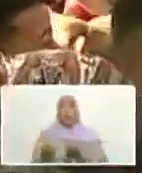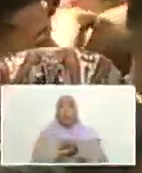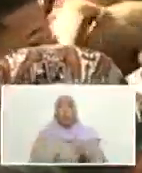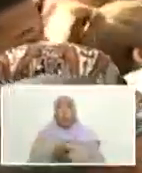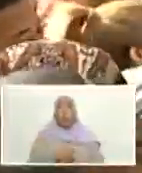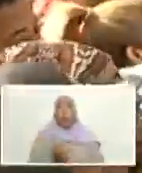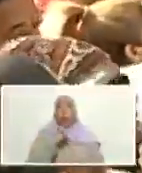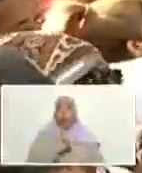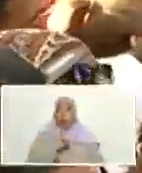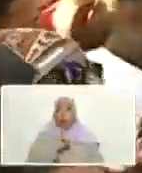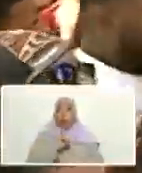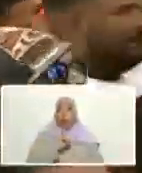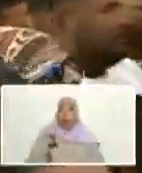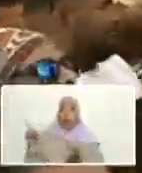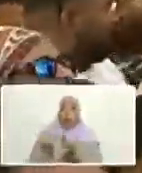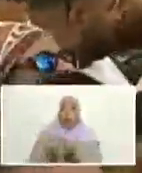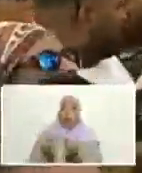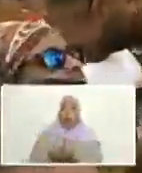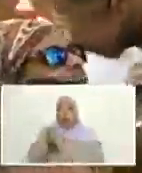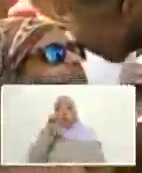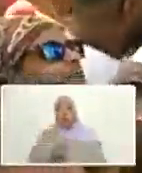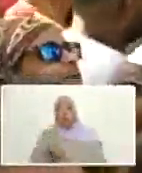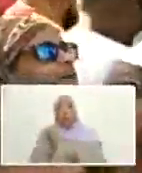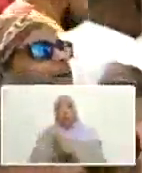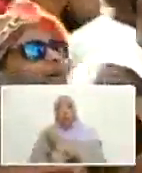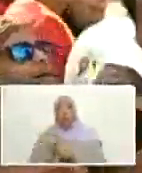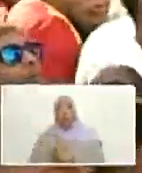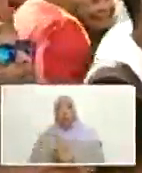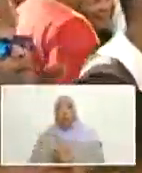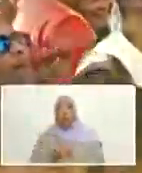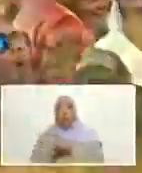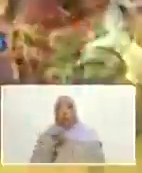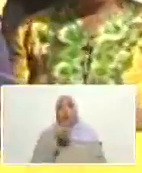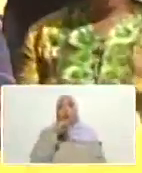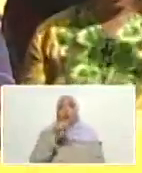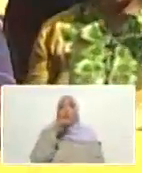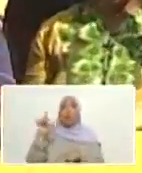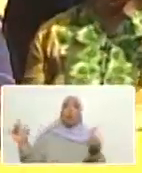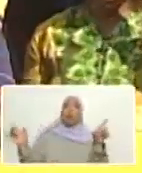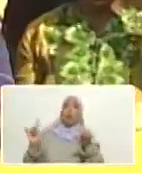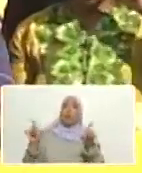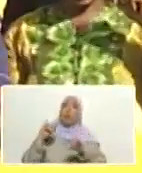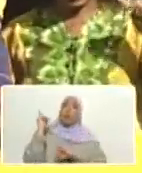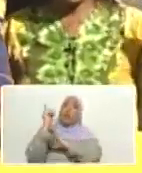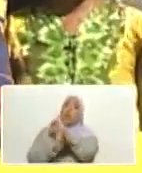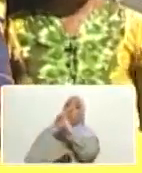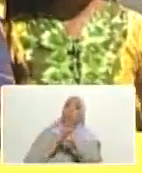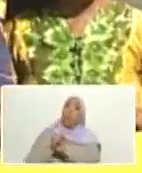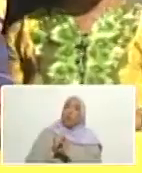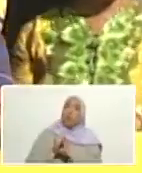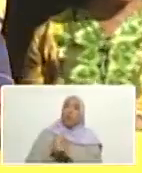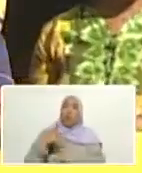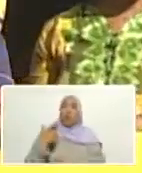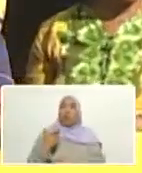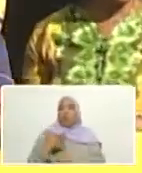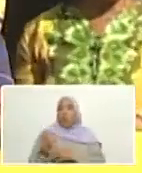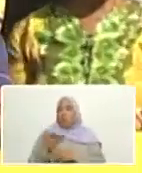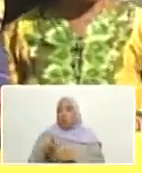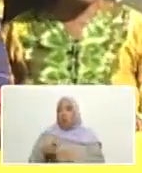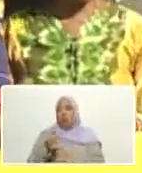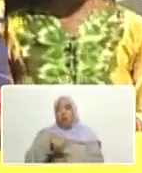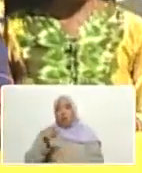Sí, también precisaba el jefe de Estado venezolano, aunque las agencias de noticias internacionales ignoren al pueblo,